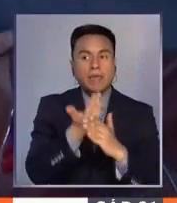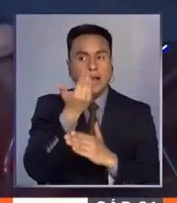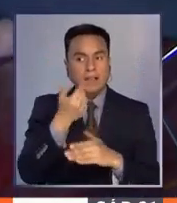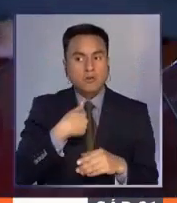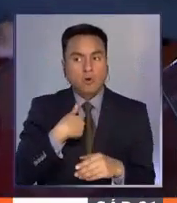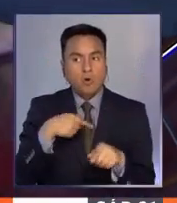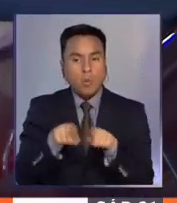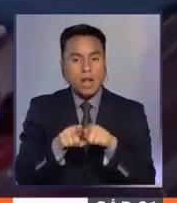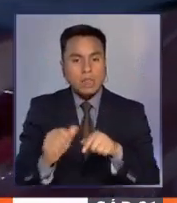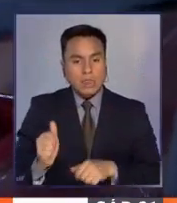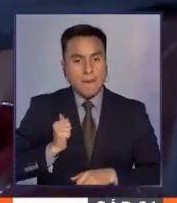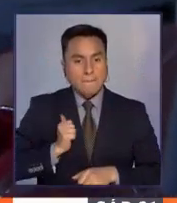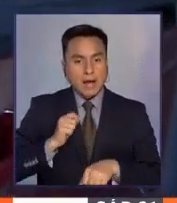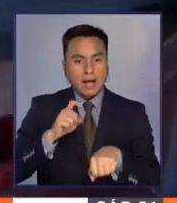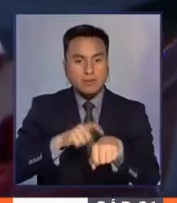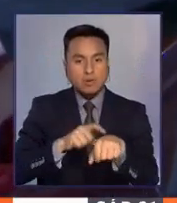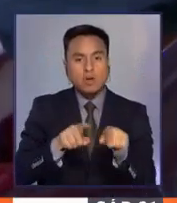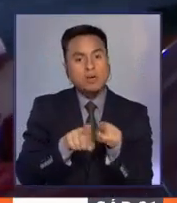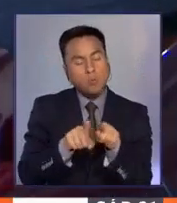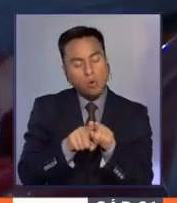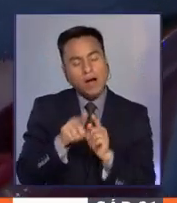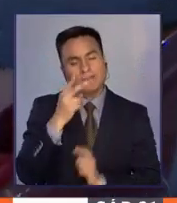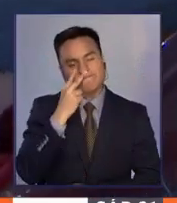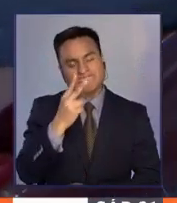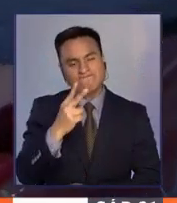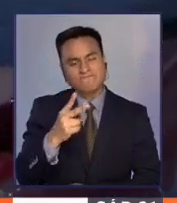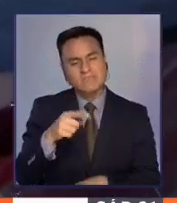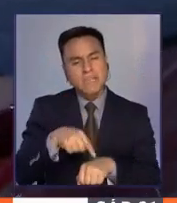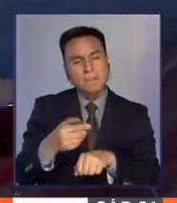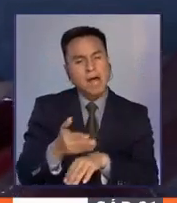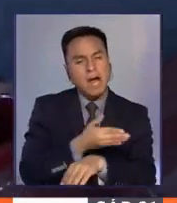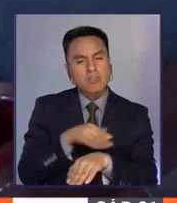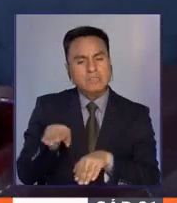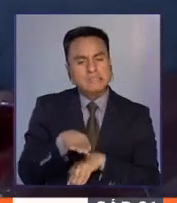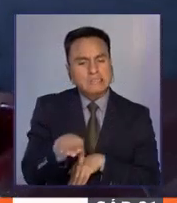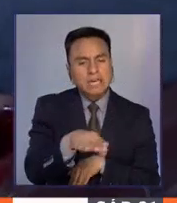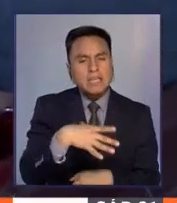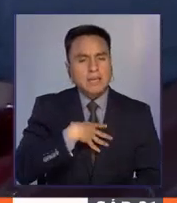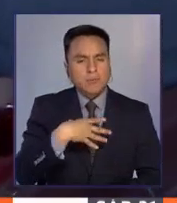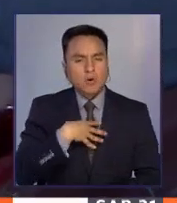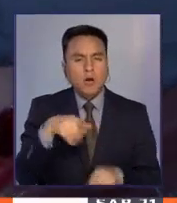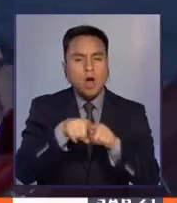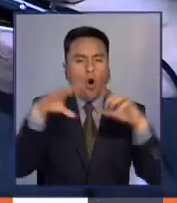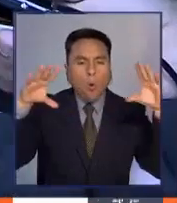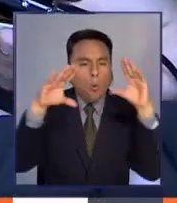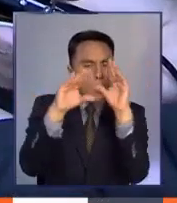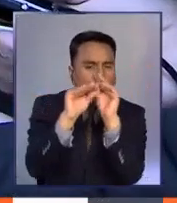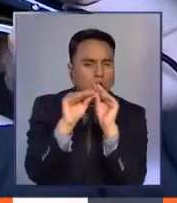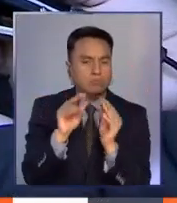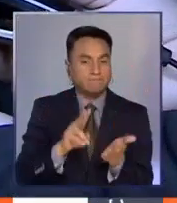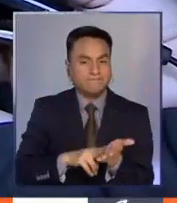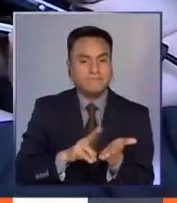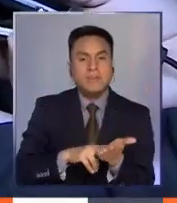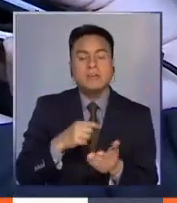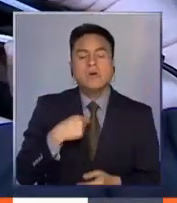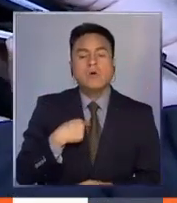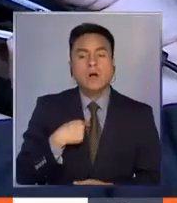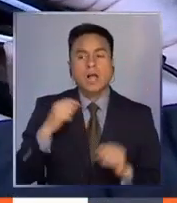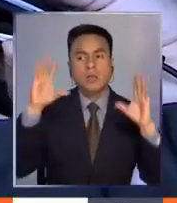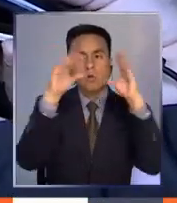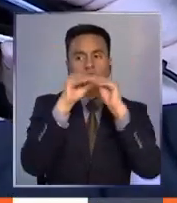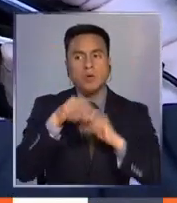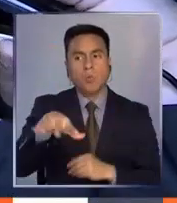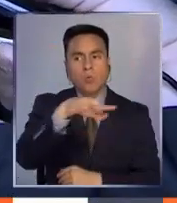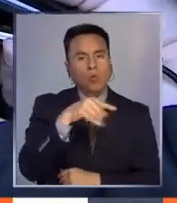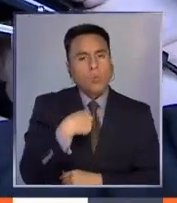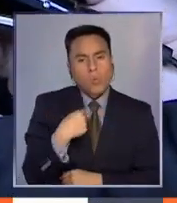paso temprano, igual da un poco de temor pasar por acá porque está muy oscuro en realidad. Generalmente yo no ando la noche acá por estos